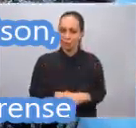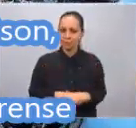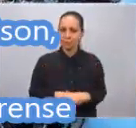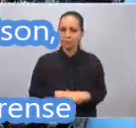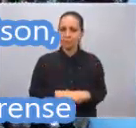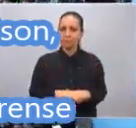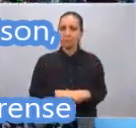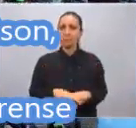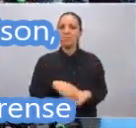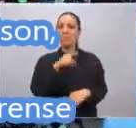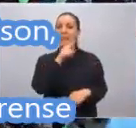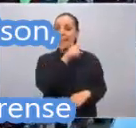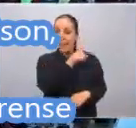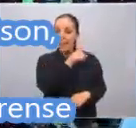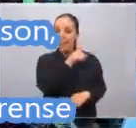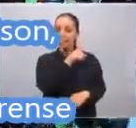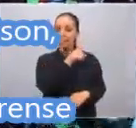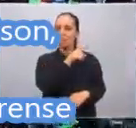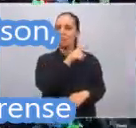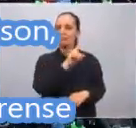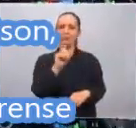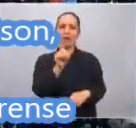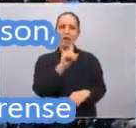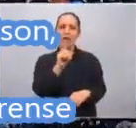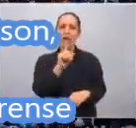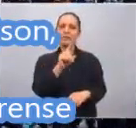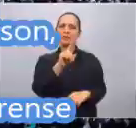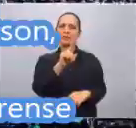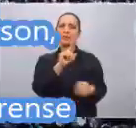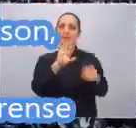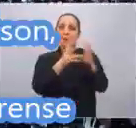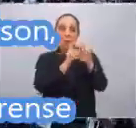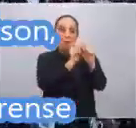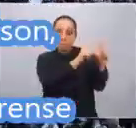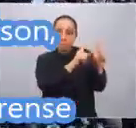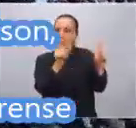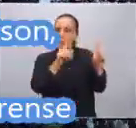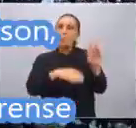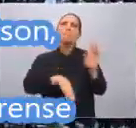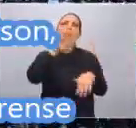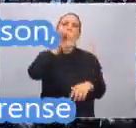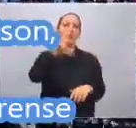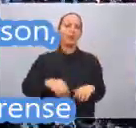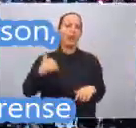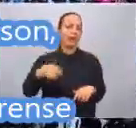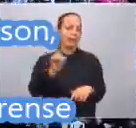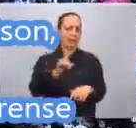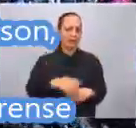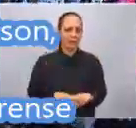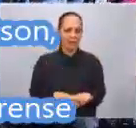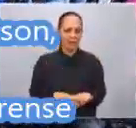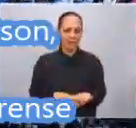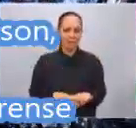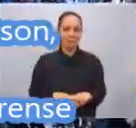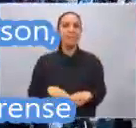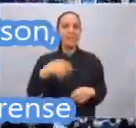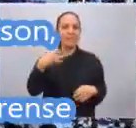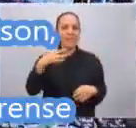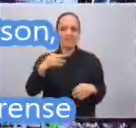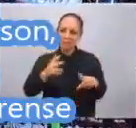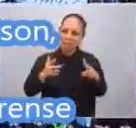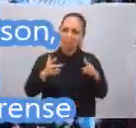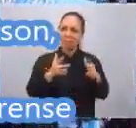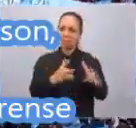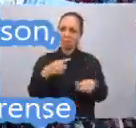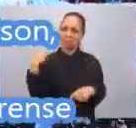que eso no es lo que piensa la gran mayoría de la Argentina y hay que ponerlo sobre la mesa